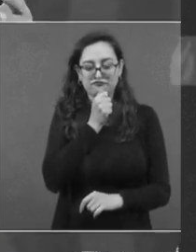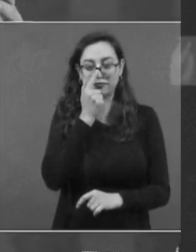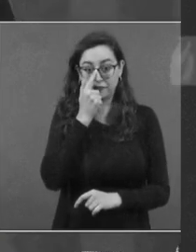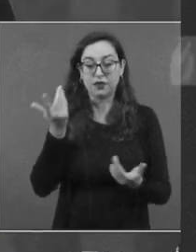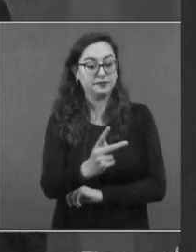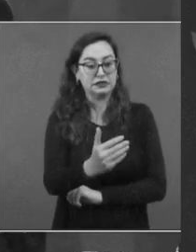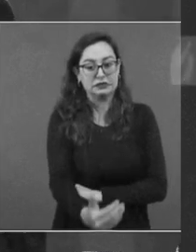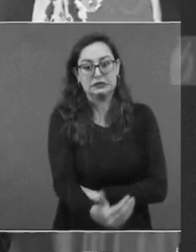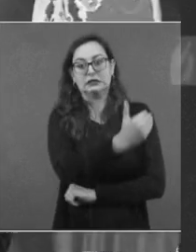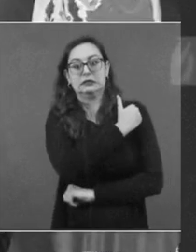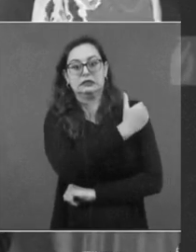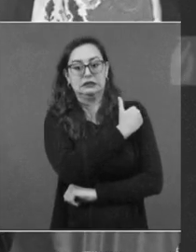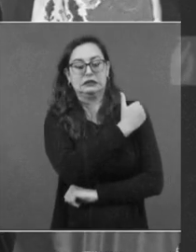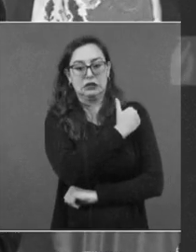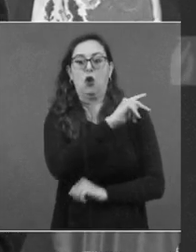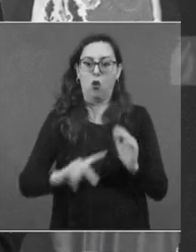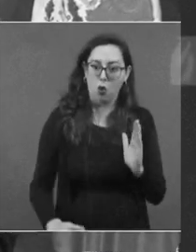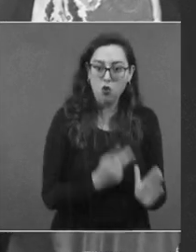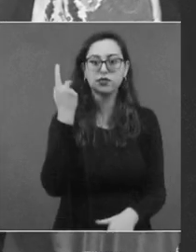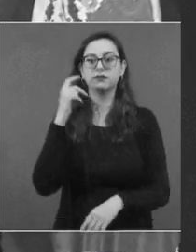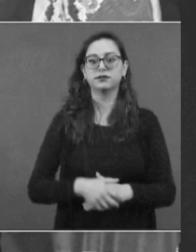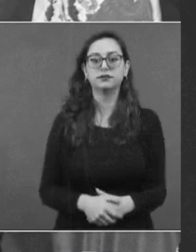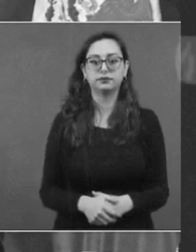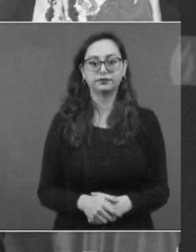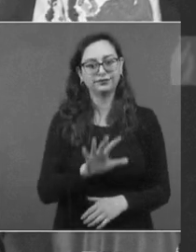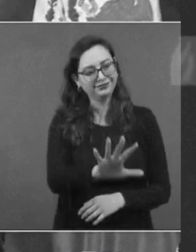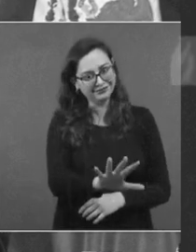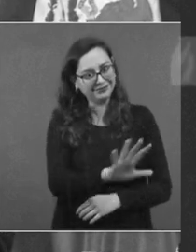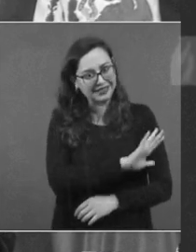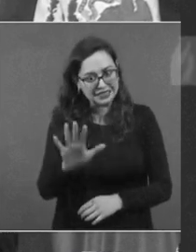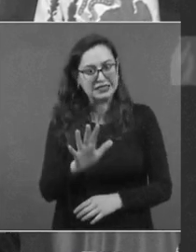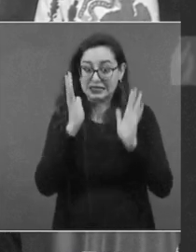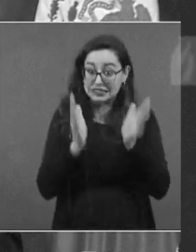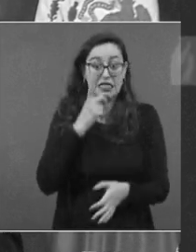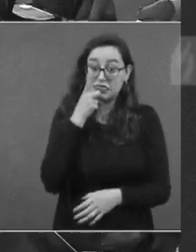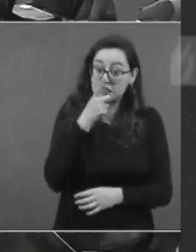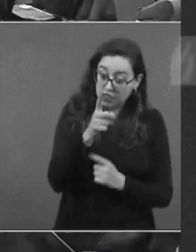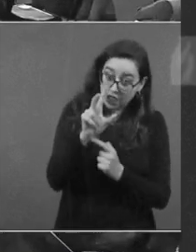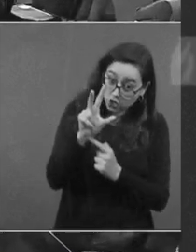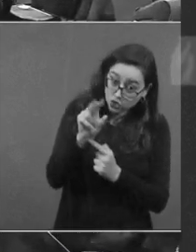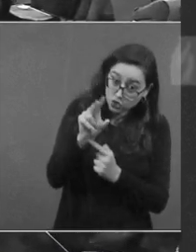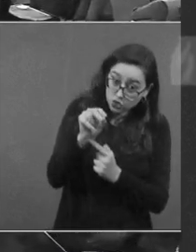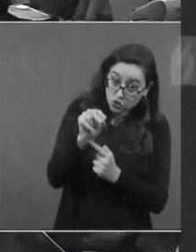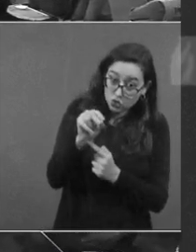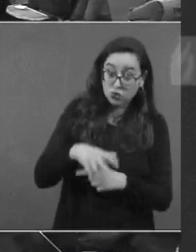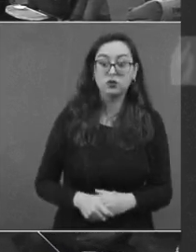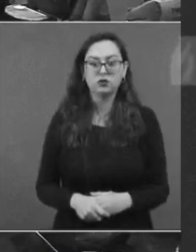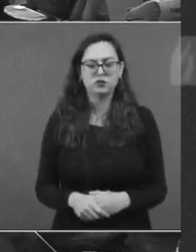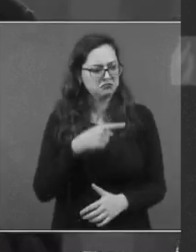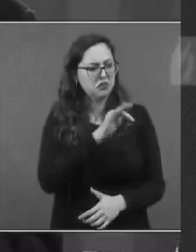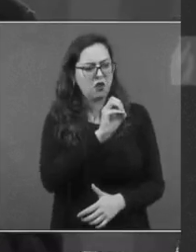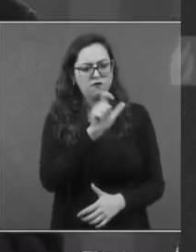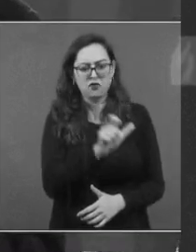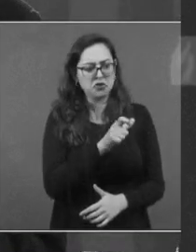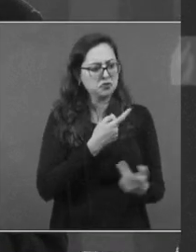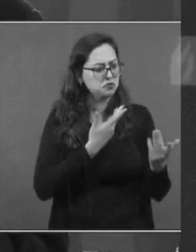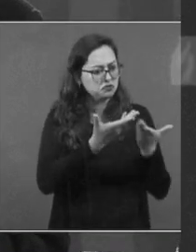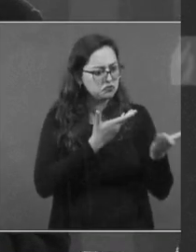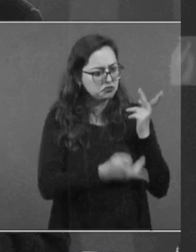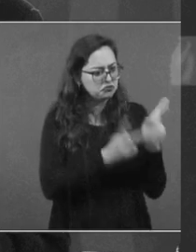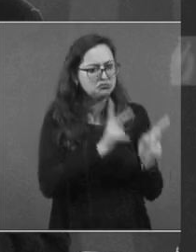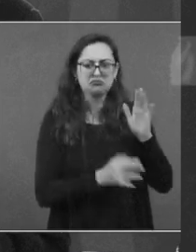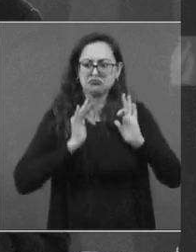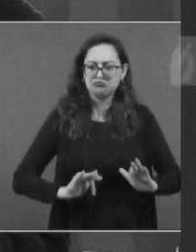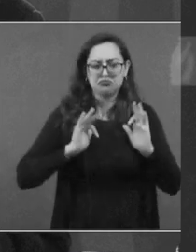otra vez, antes de que yo tomara posición, vuelven con lo mismo. Y le dije, ya, le contesté, presidente, y él se había portado muy bien la vez esa que comimos en